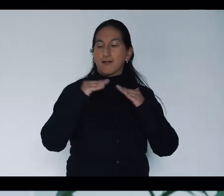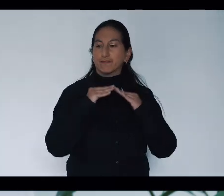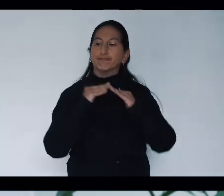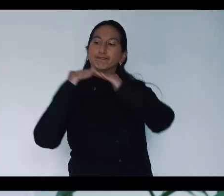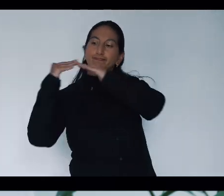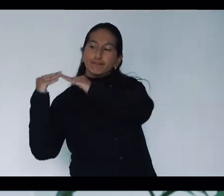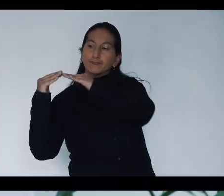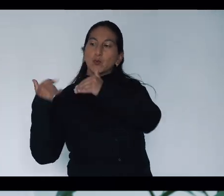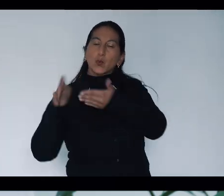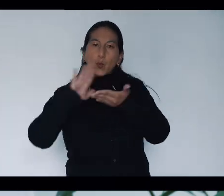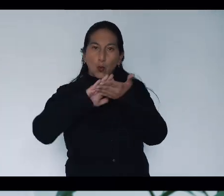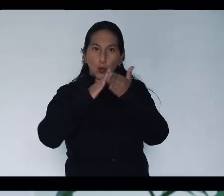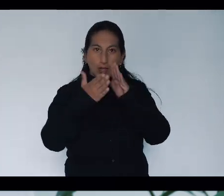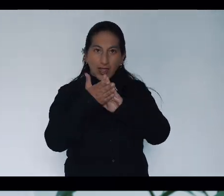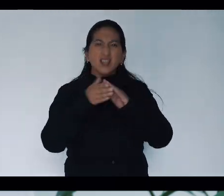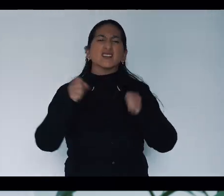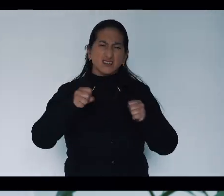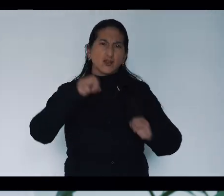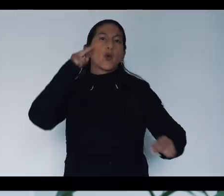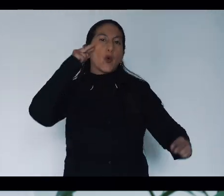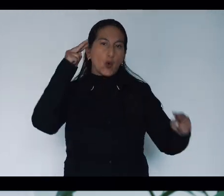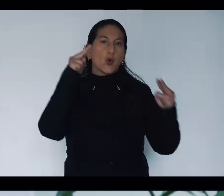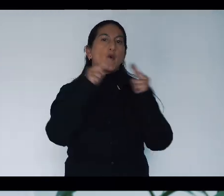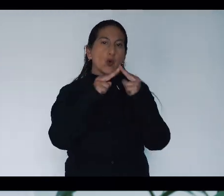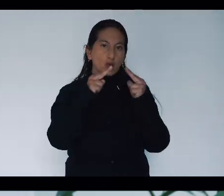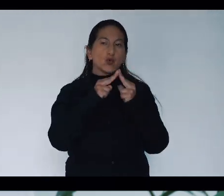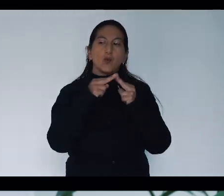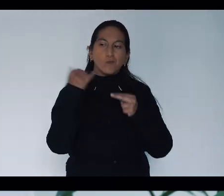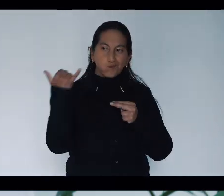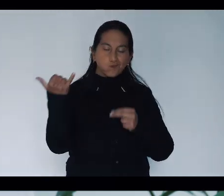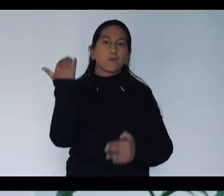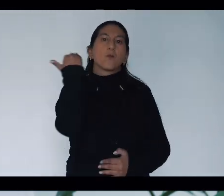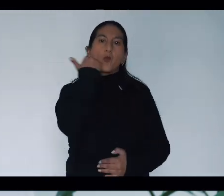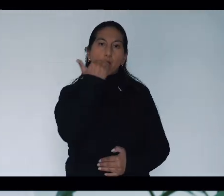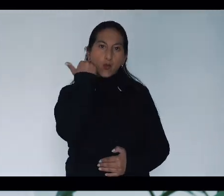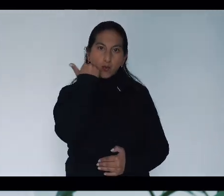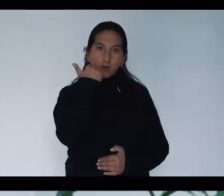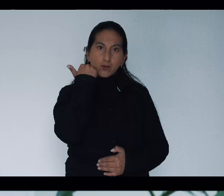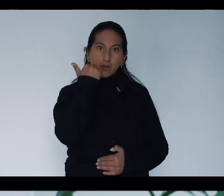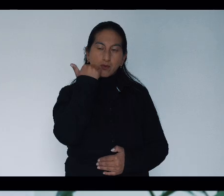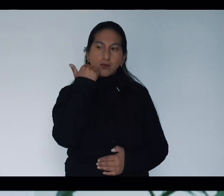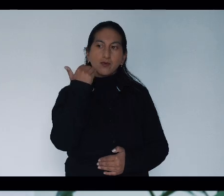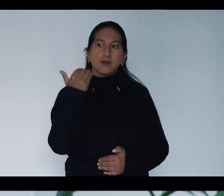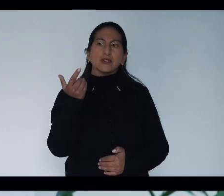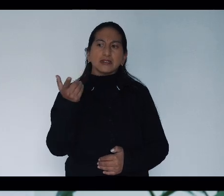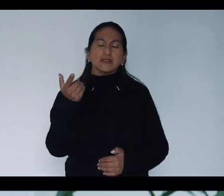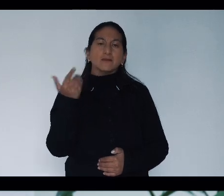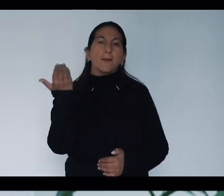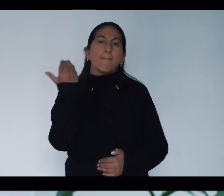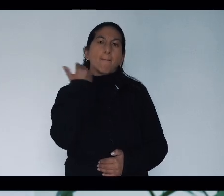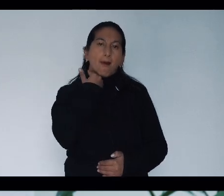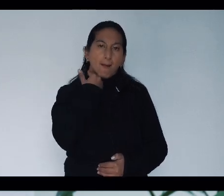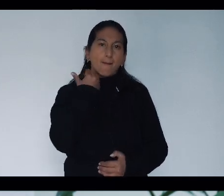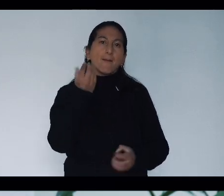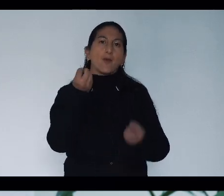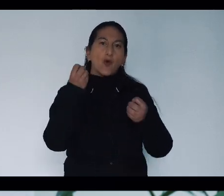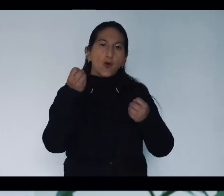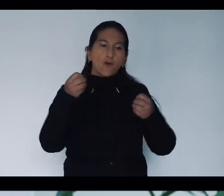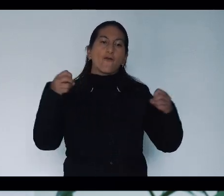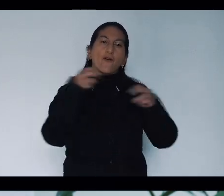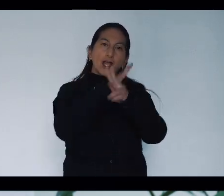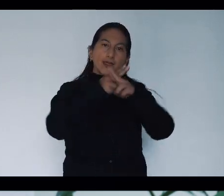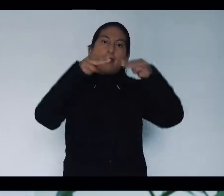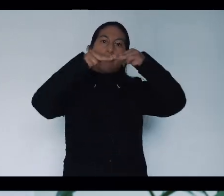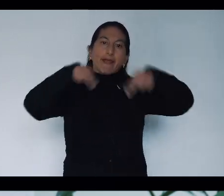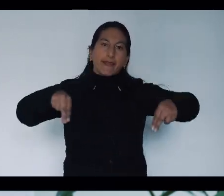de mi comunidad, sí conozco de mujeres que han sido y son víctimas de violencia basada en género, más